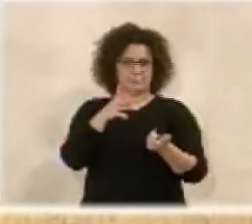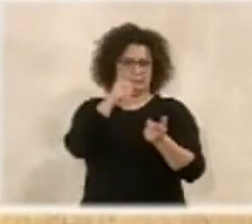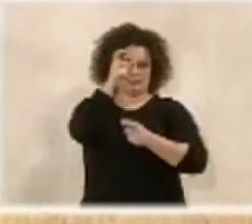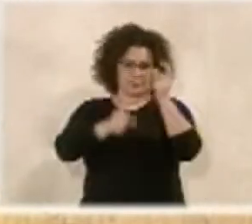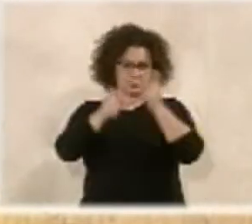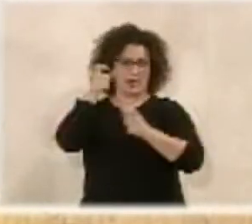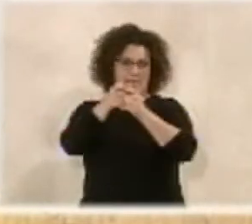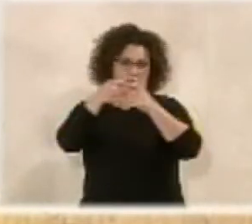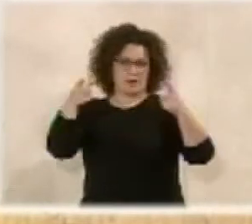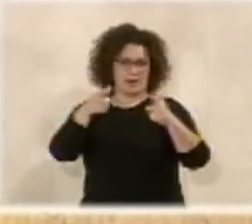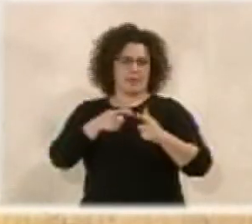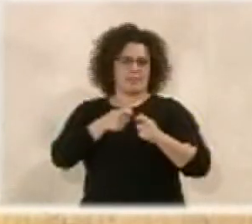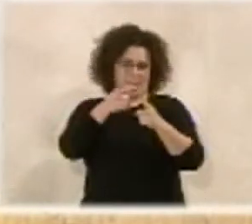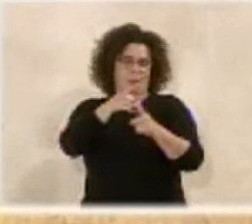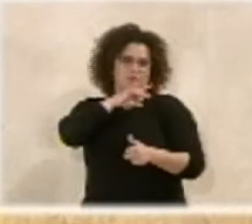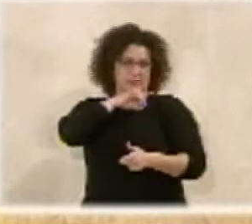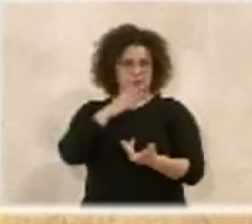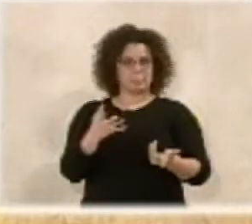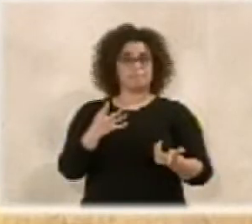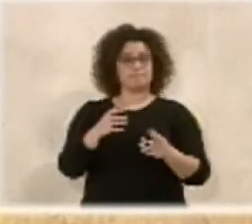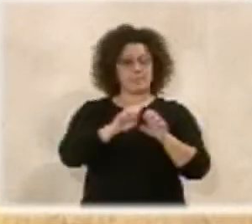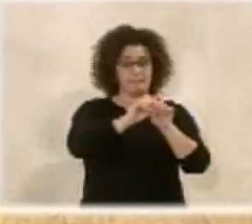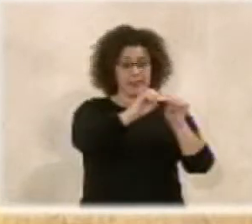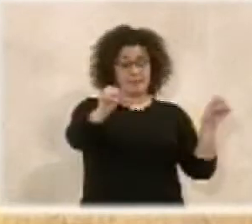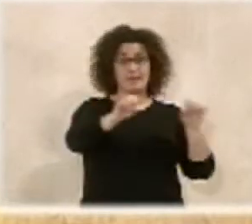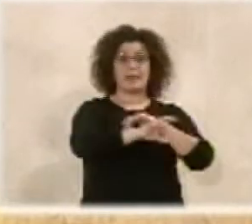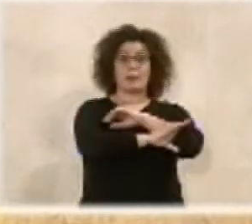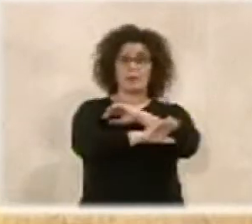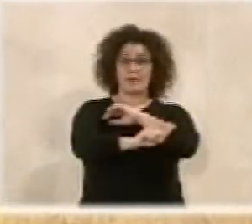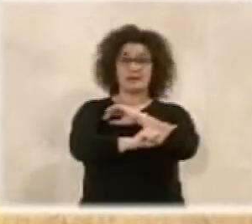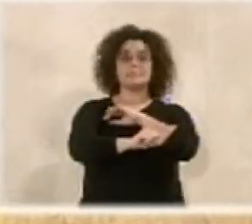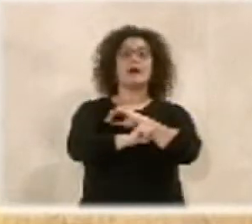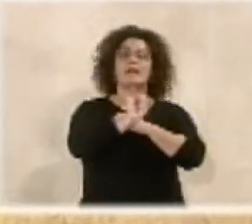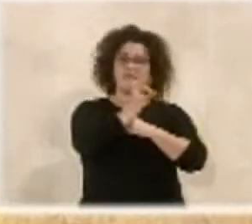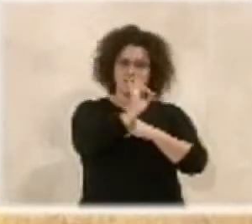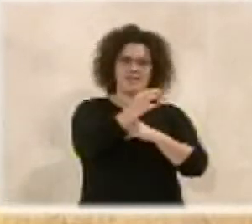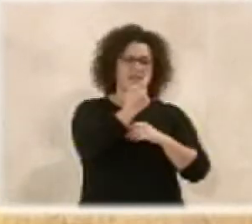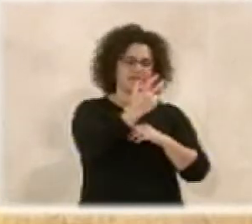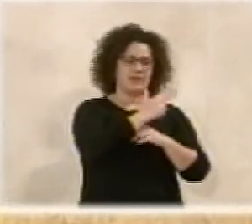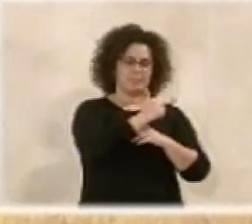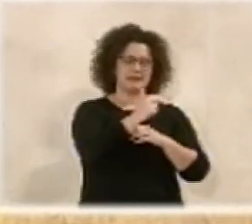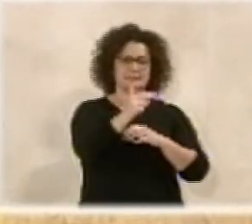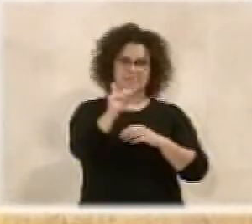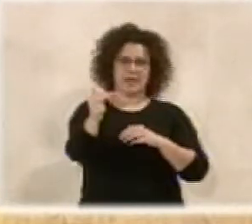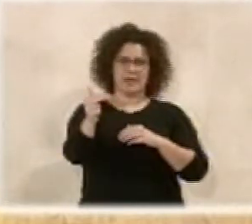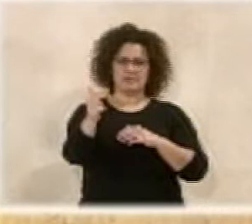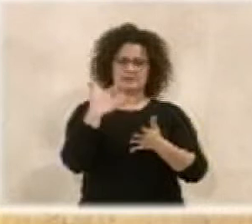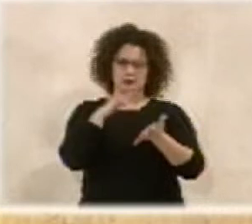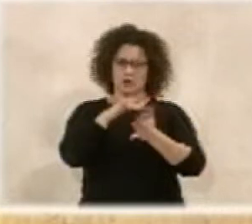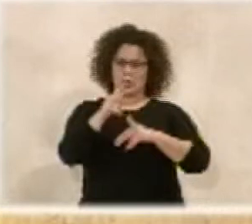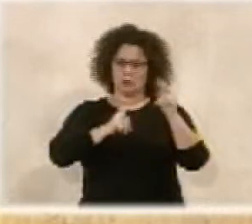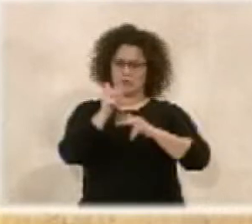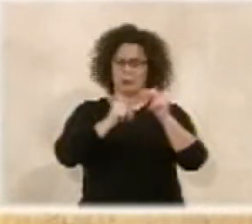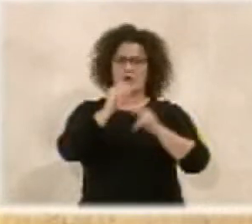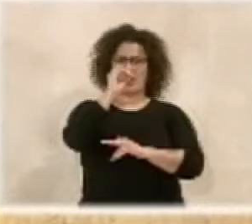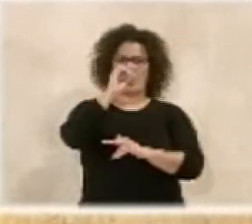población posible. La barandilla de Cabo de Gata, es cierto que hace falta pintarla. Hablamos con Construcciones